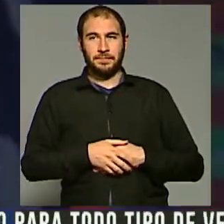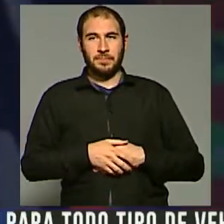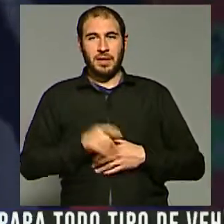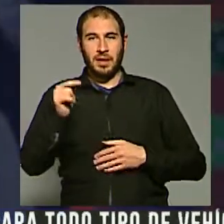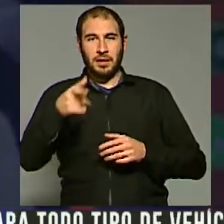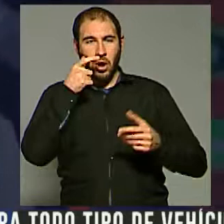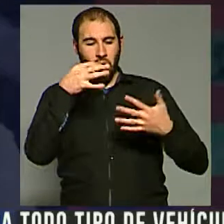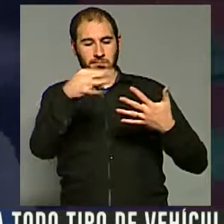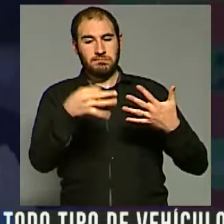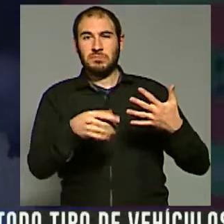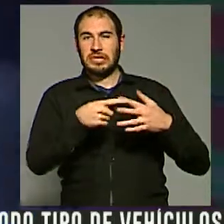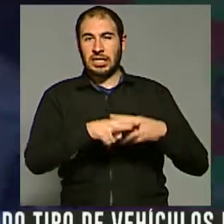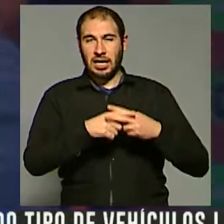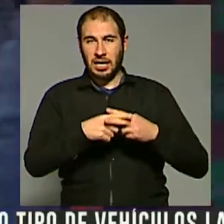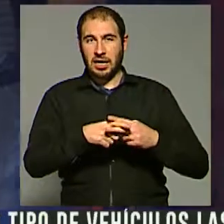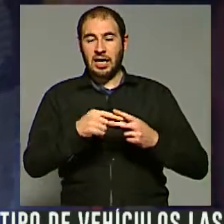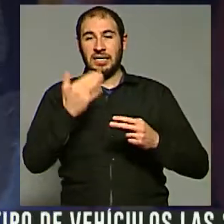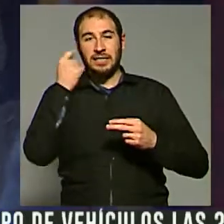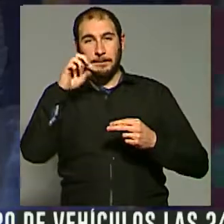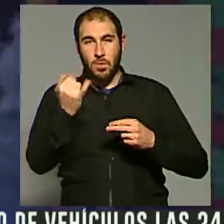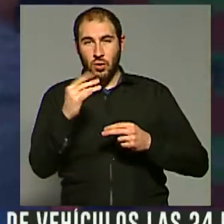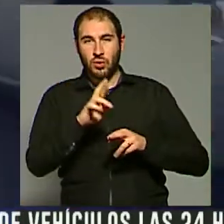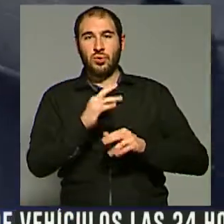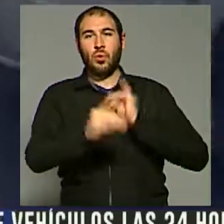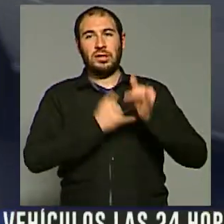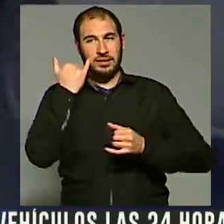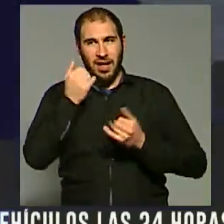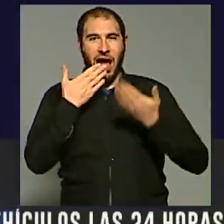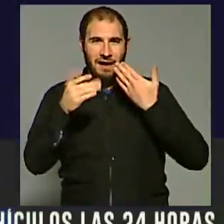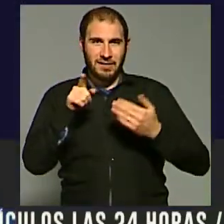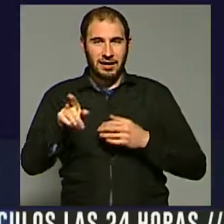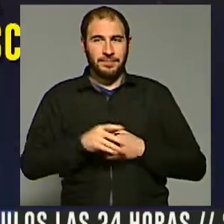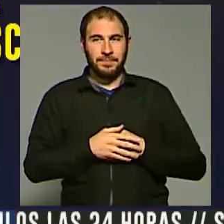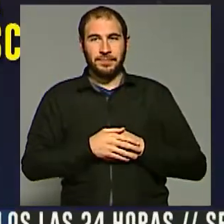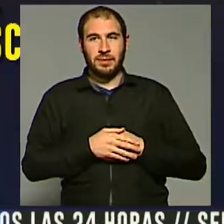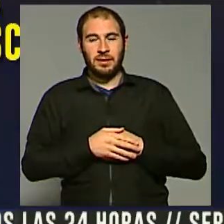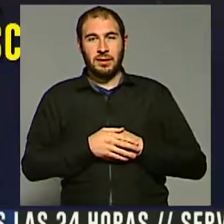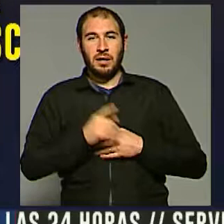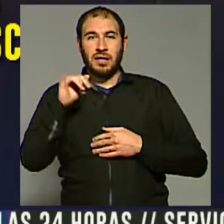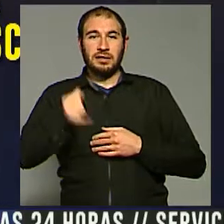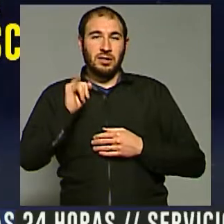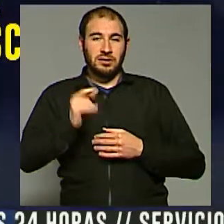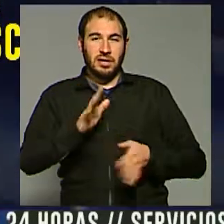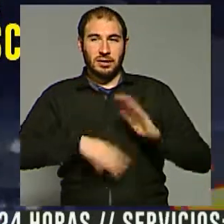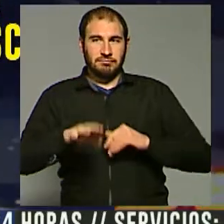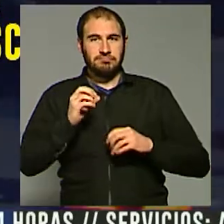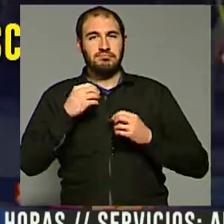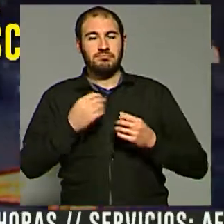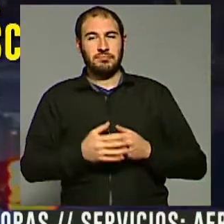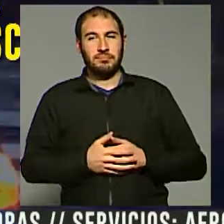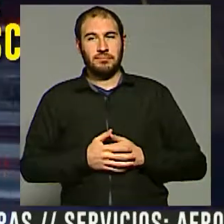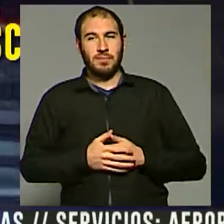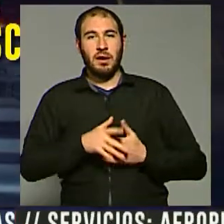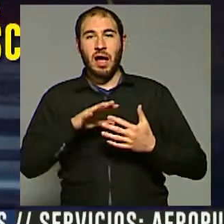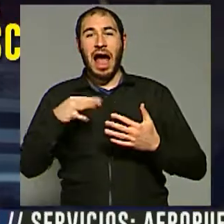Esta revisión técnica que, lo dijo Yapur y ya vamos a estar charlando con él, debe de realizarse, mejor dicho,